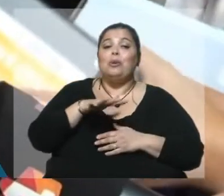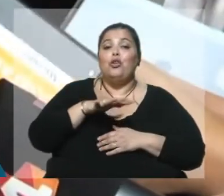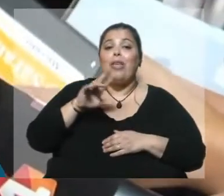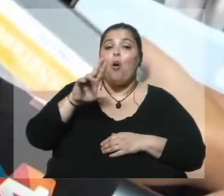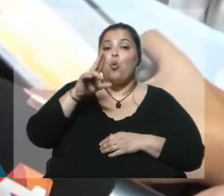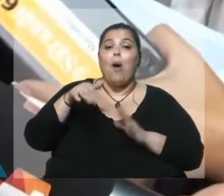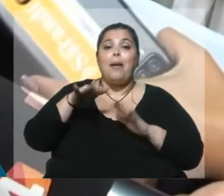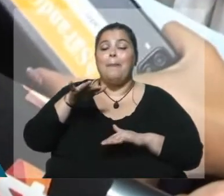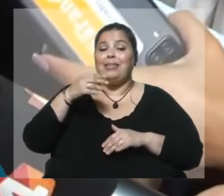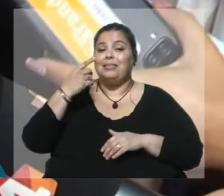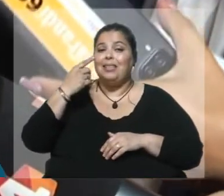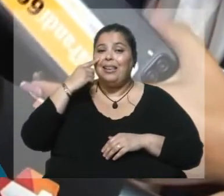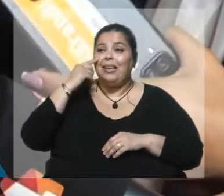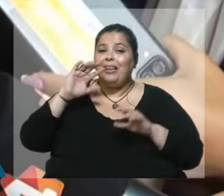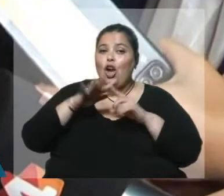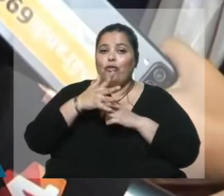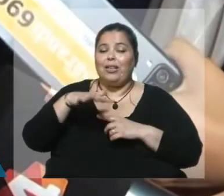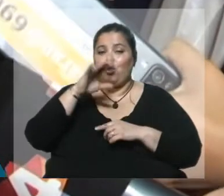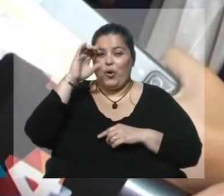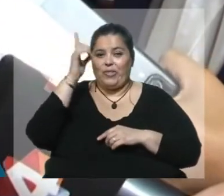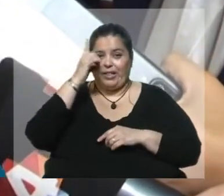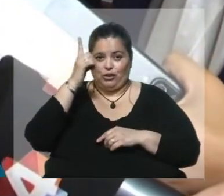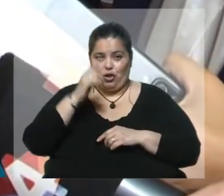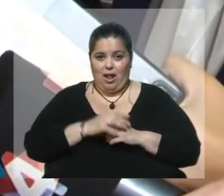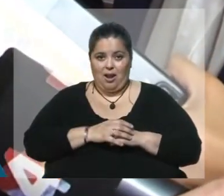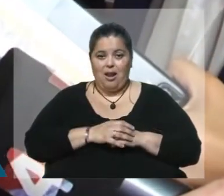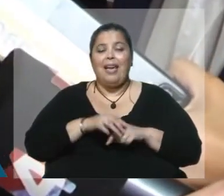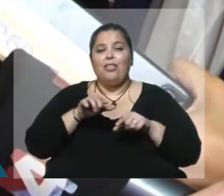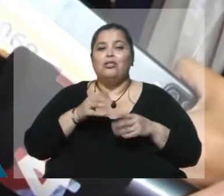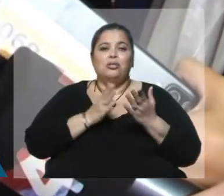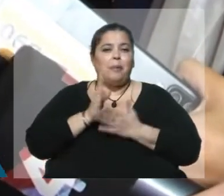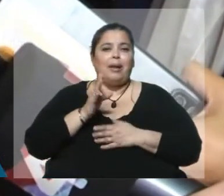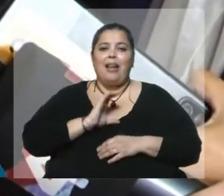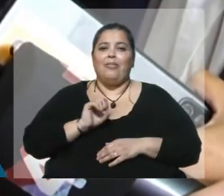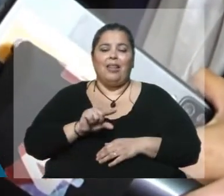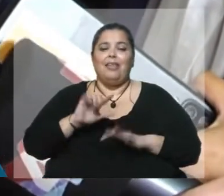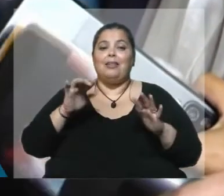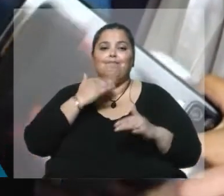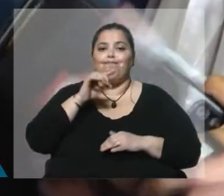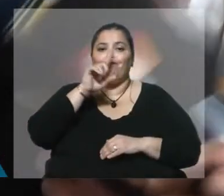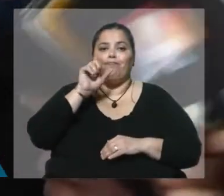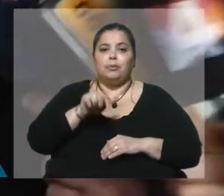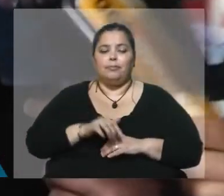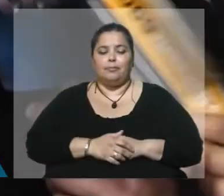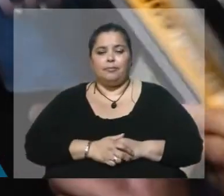internacional que está caracterizado por la incertidumbre y por volatilidad